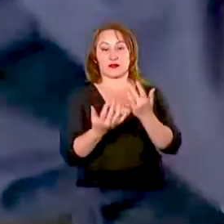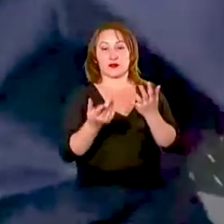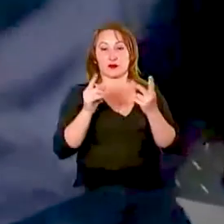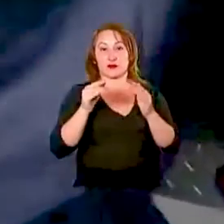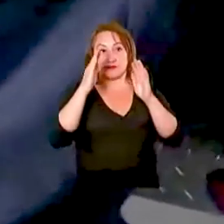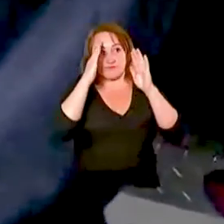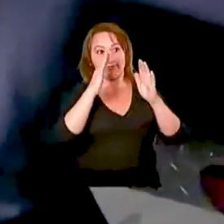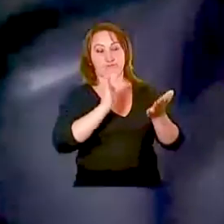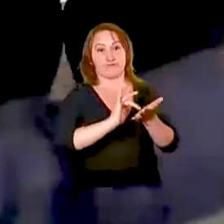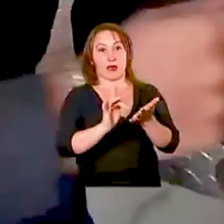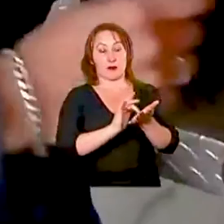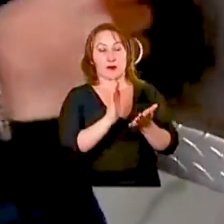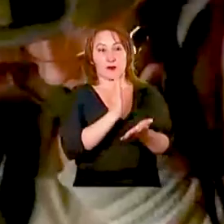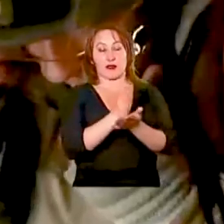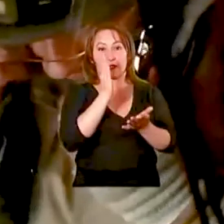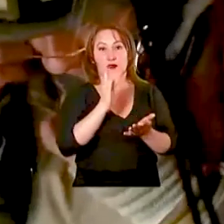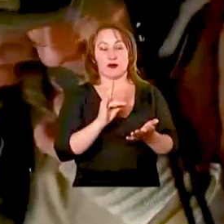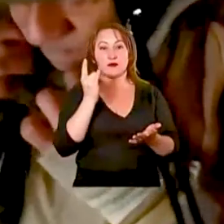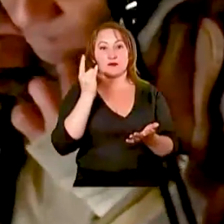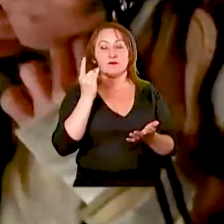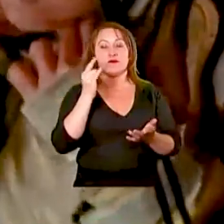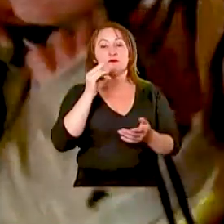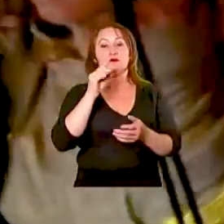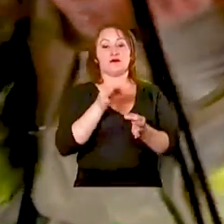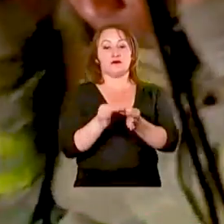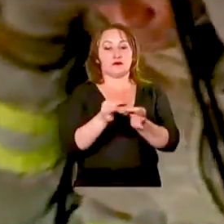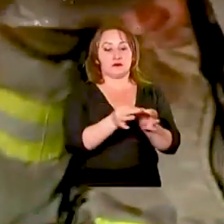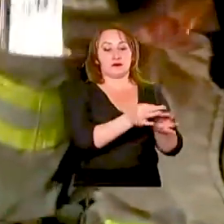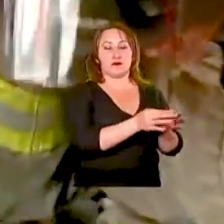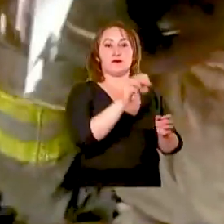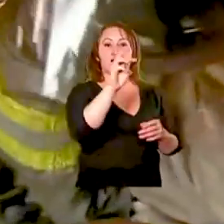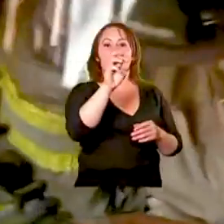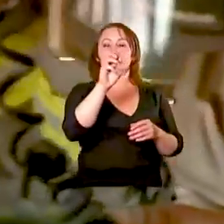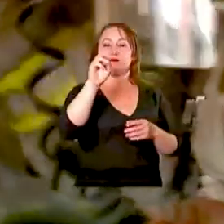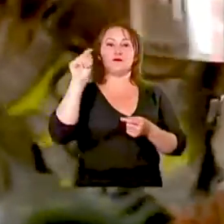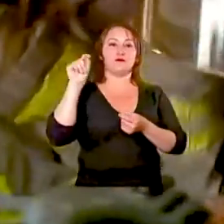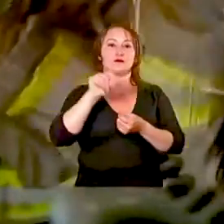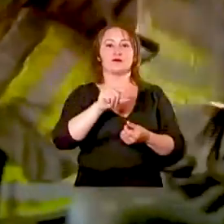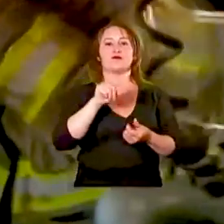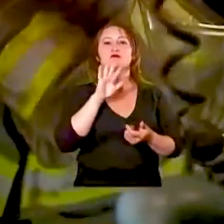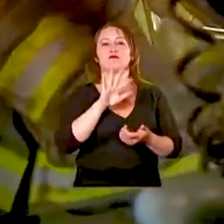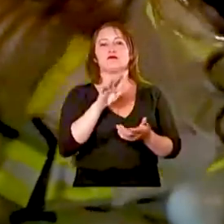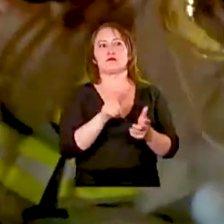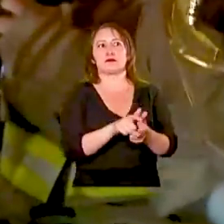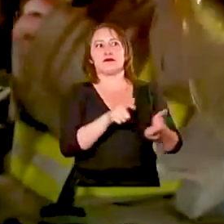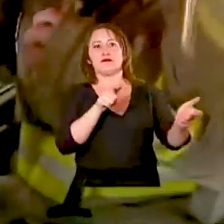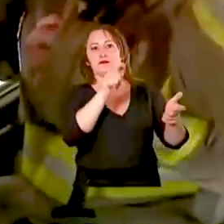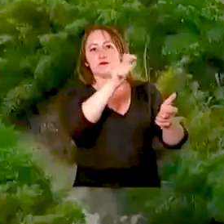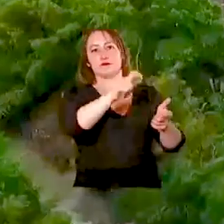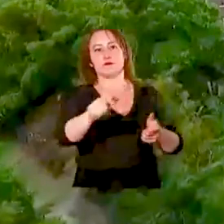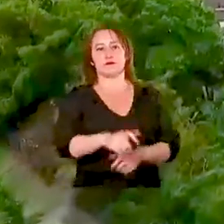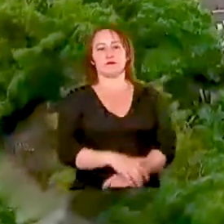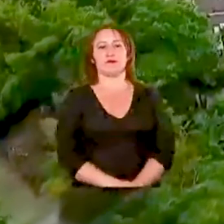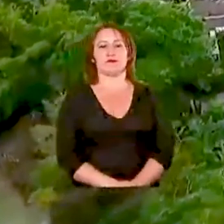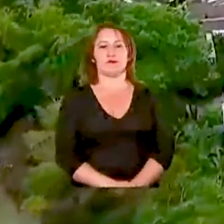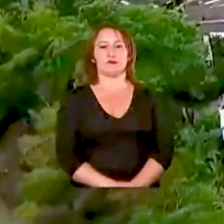de emergencias y 8 municipios fortalecieran los ingresos por concepto de sobretasa bomberil.